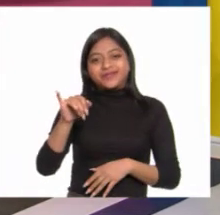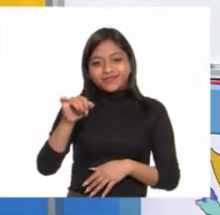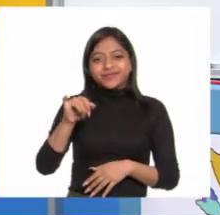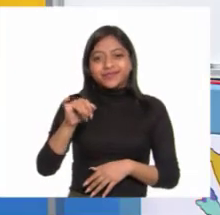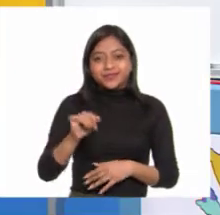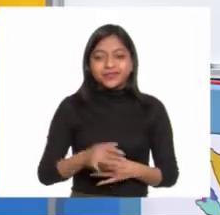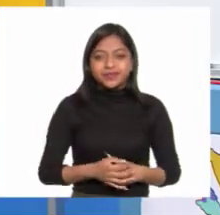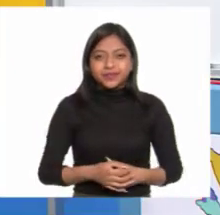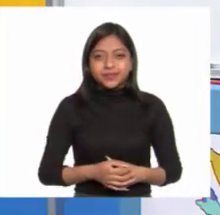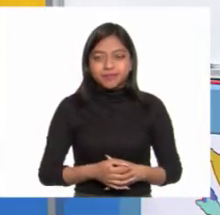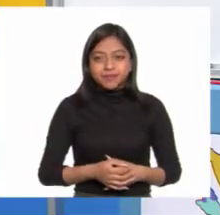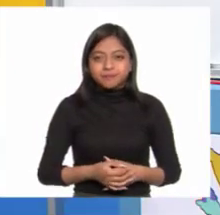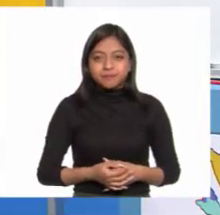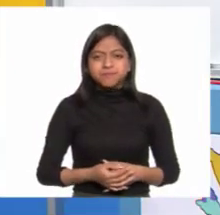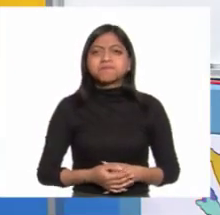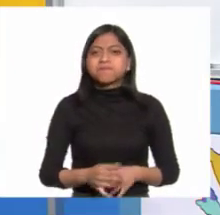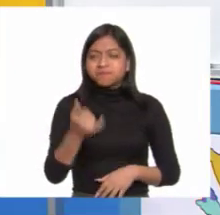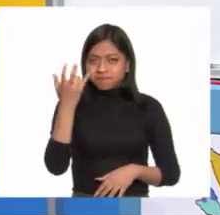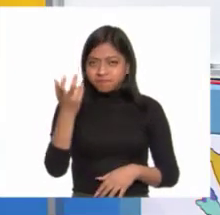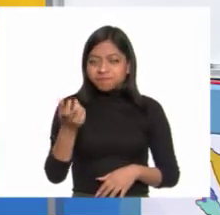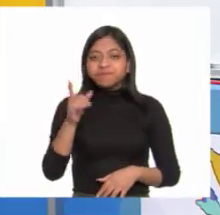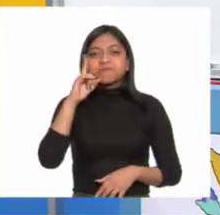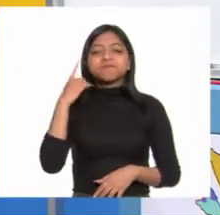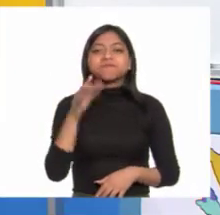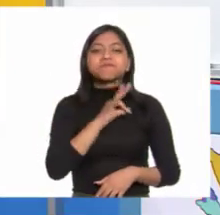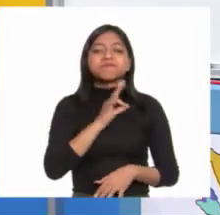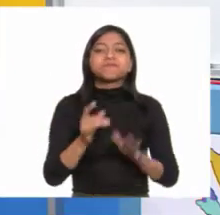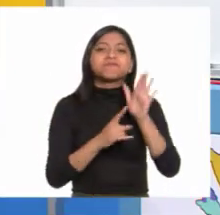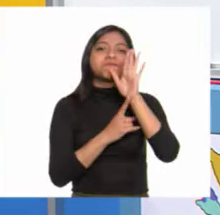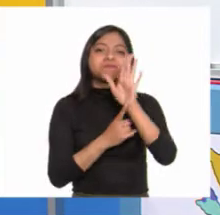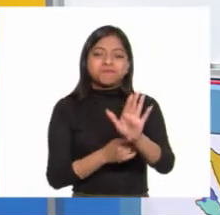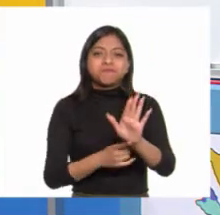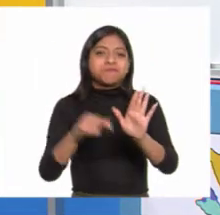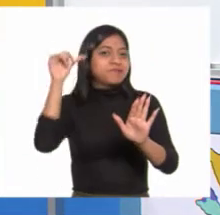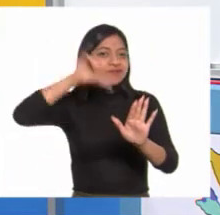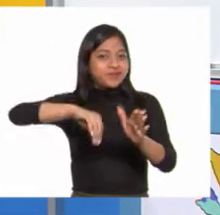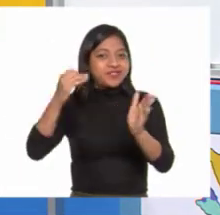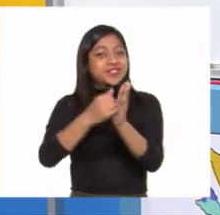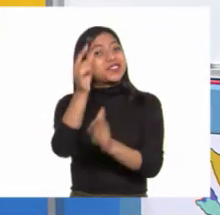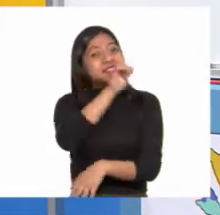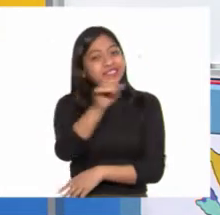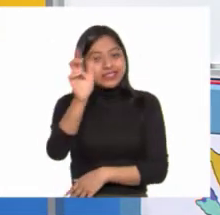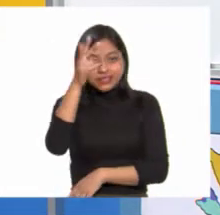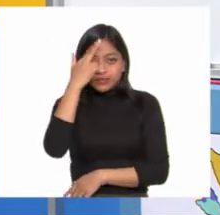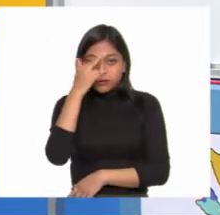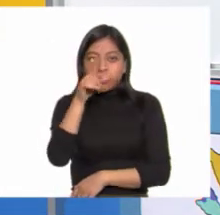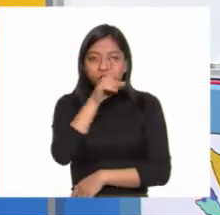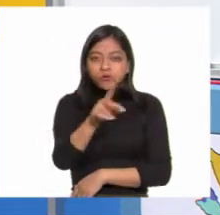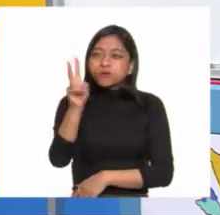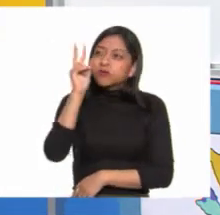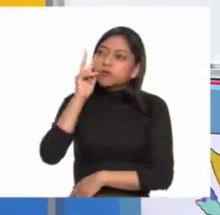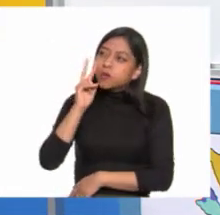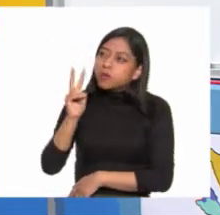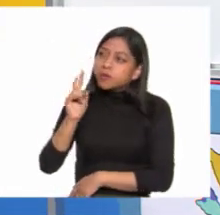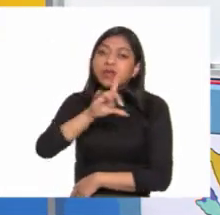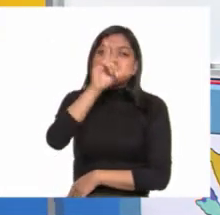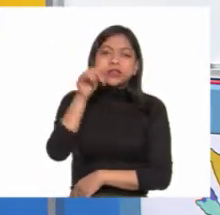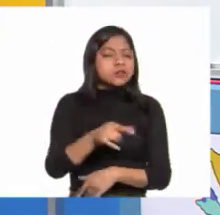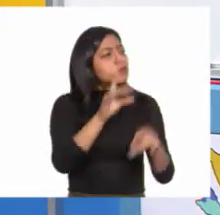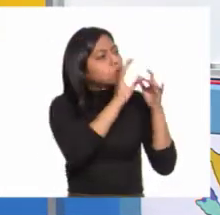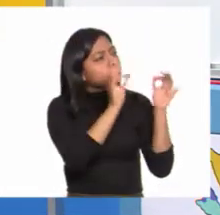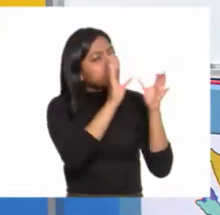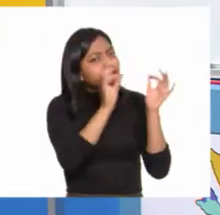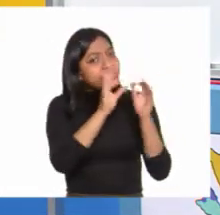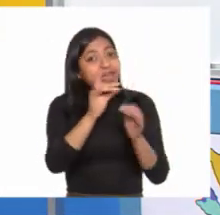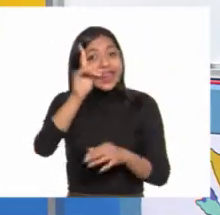parece. Ha sido, de hecho, un buen pretexto para comenzar nuestra clase el día de hoy. Recuerden que las descripciones son un recurso que puede